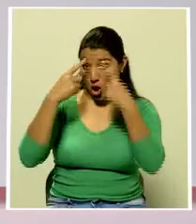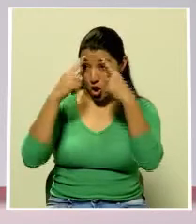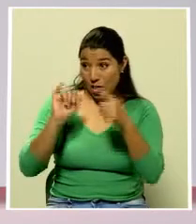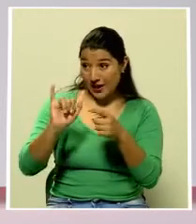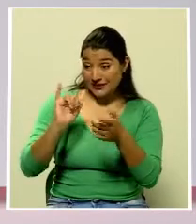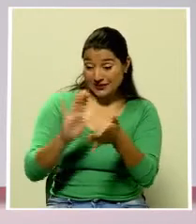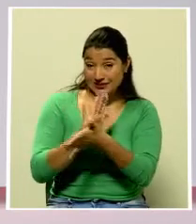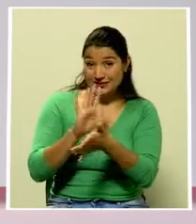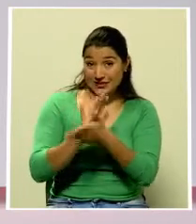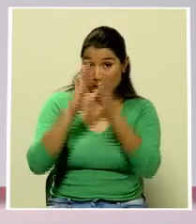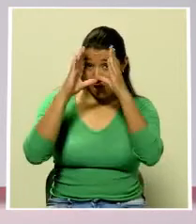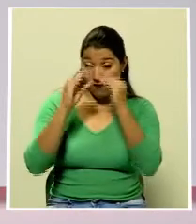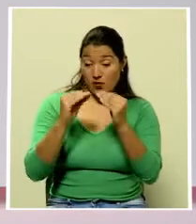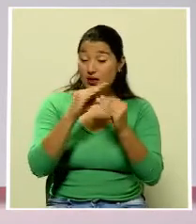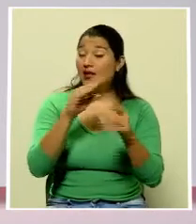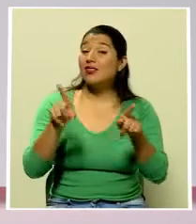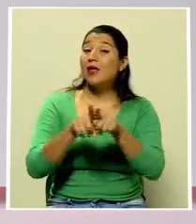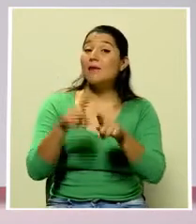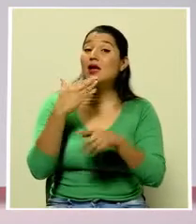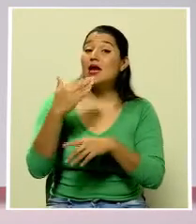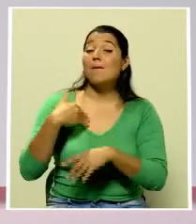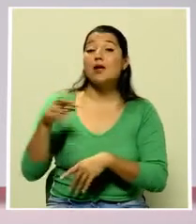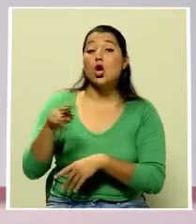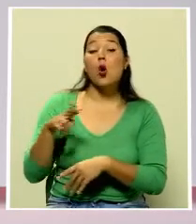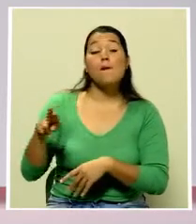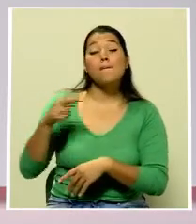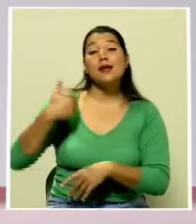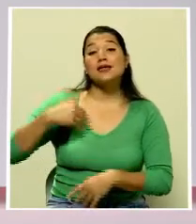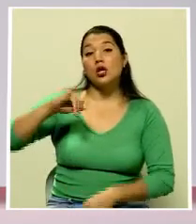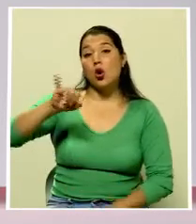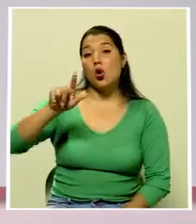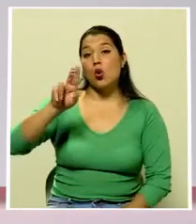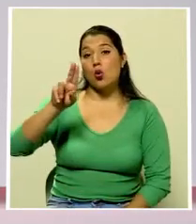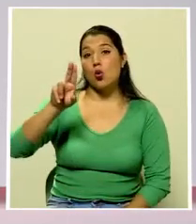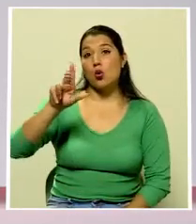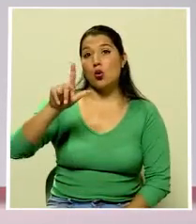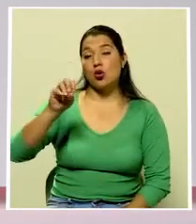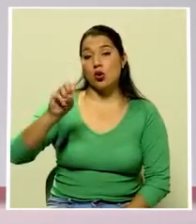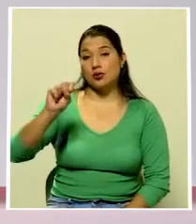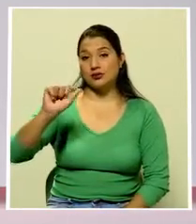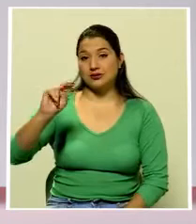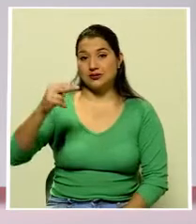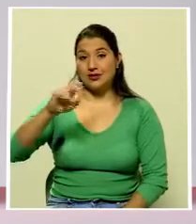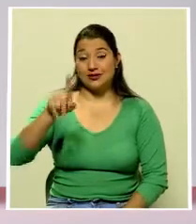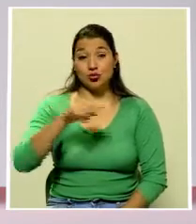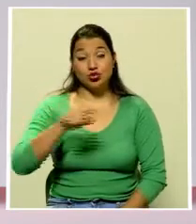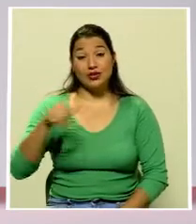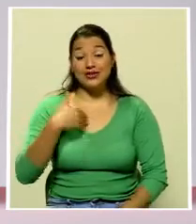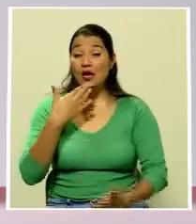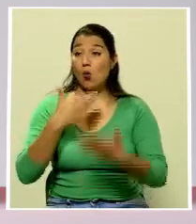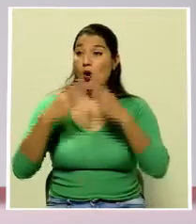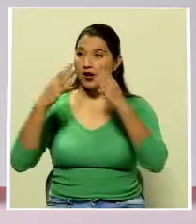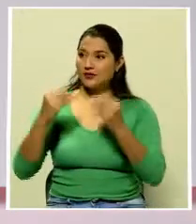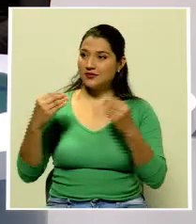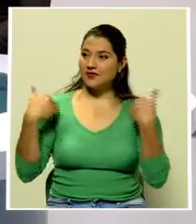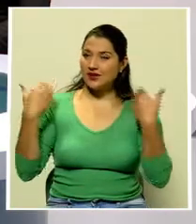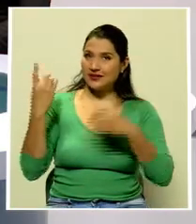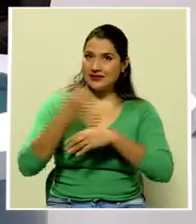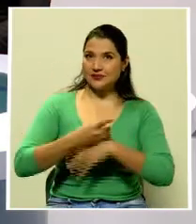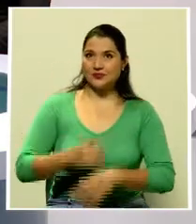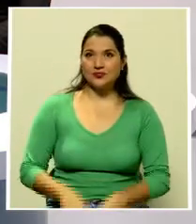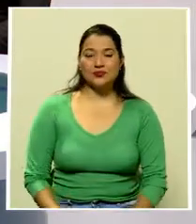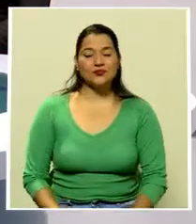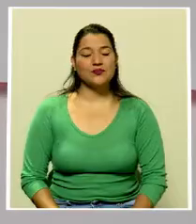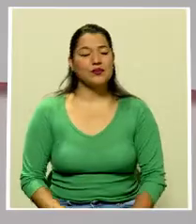que acabamos de ver, y también le agradezco a mi compañero Julio Sánchez por la edición del mismo. Que tengan muy buenas noches y por supuesto un feliz día del periodista a todos. Así